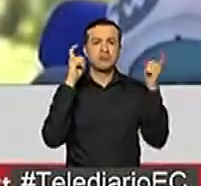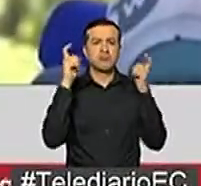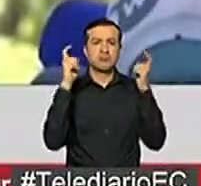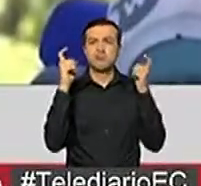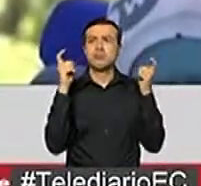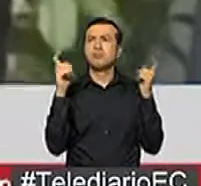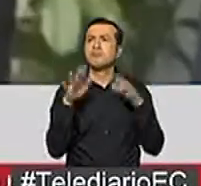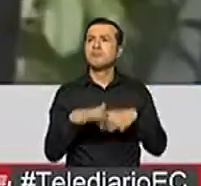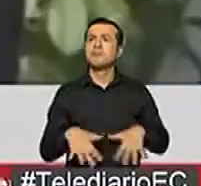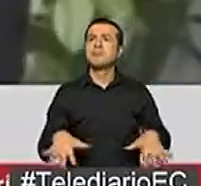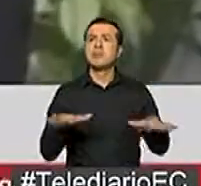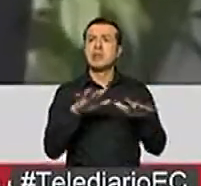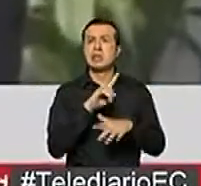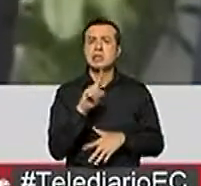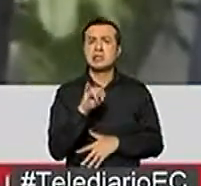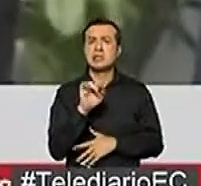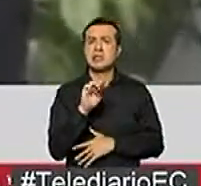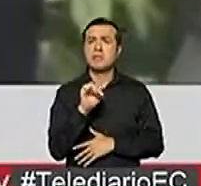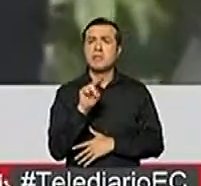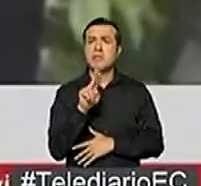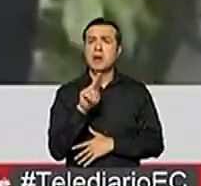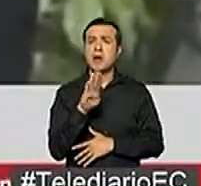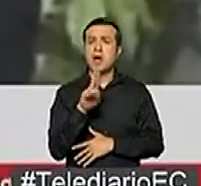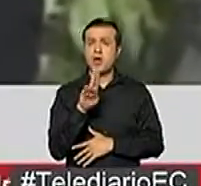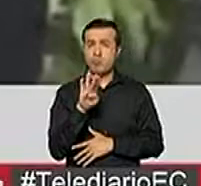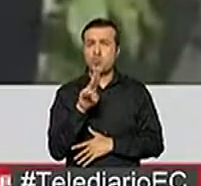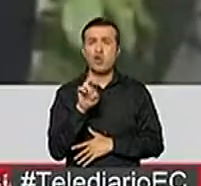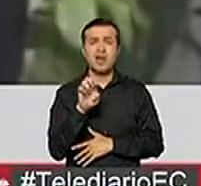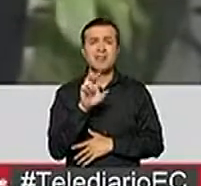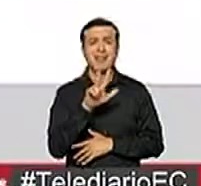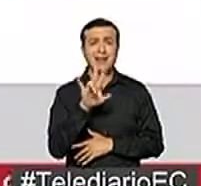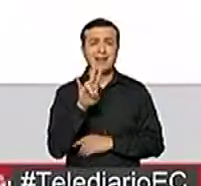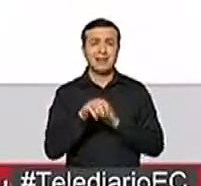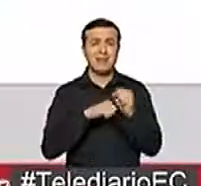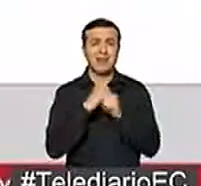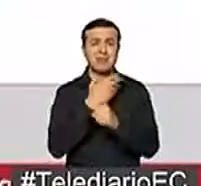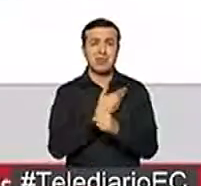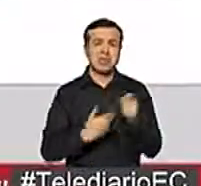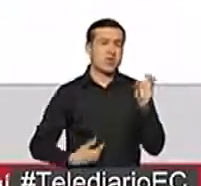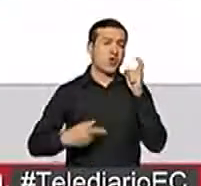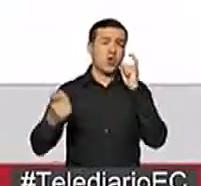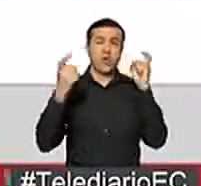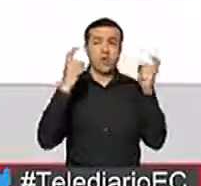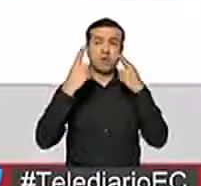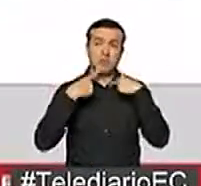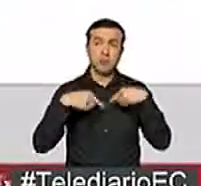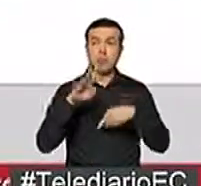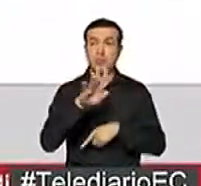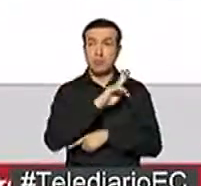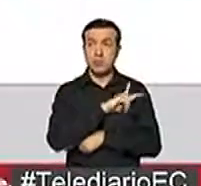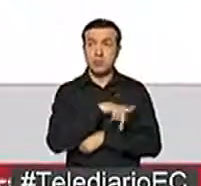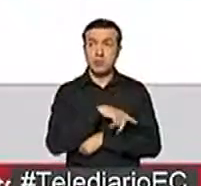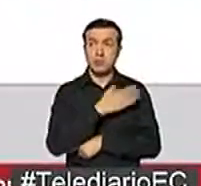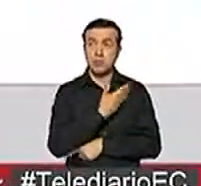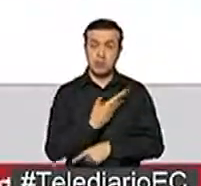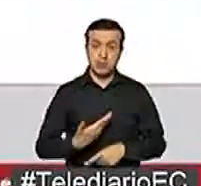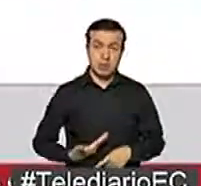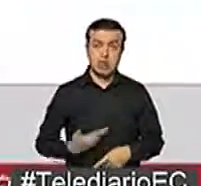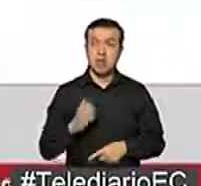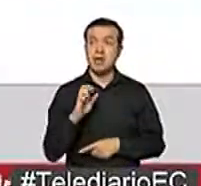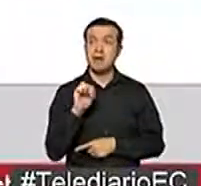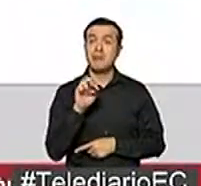en medio de la polémica y múltiples cuestionamientos durante 37 años. El anuncio lo hizo a través de su cuenta de Twitter el presidente